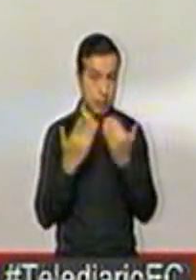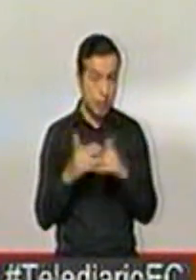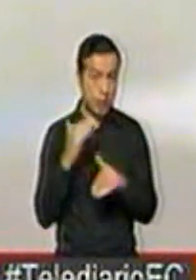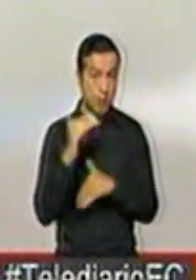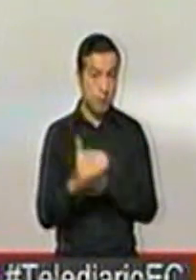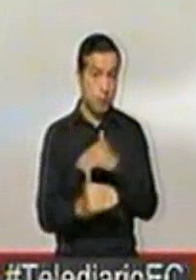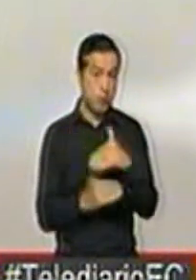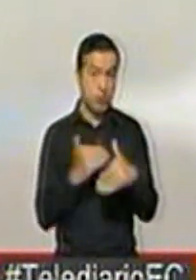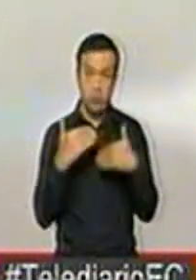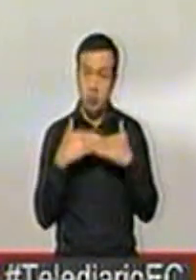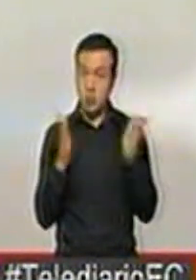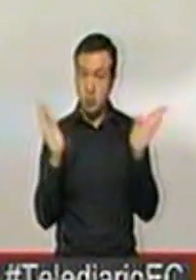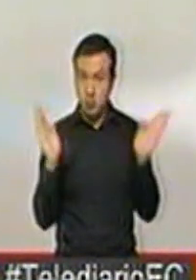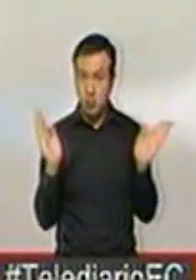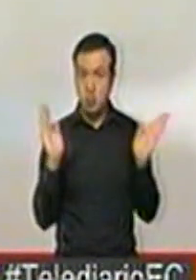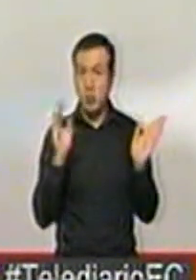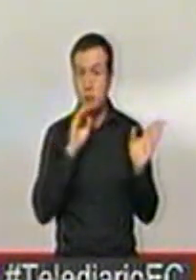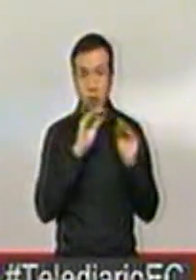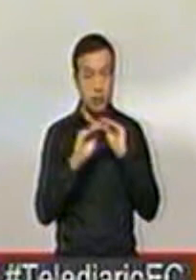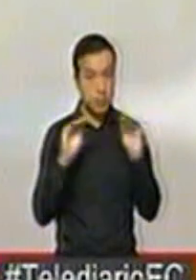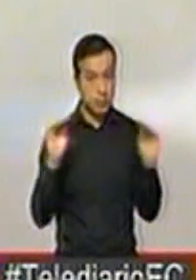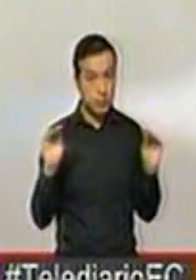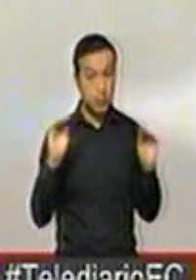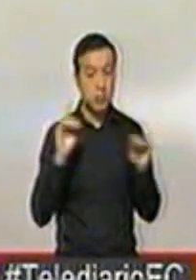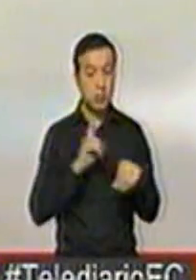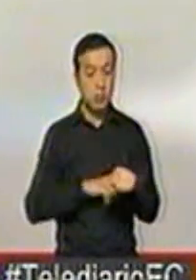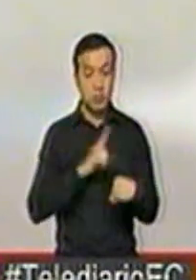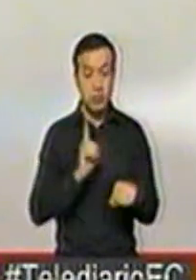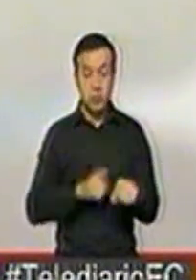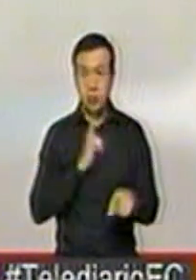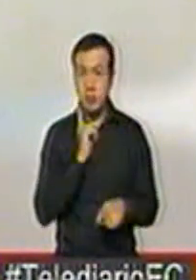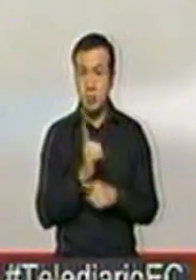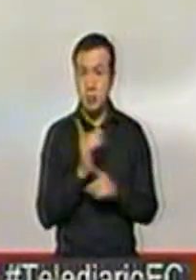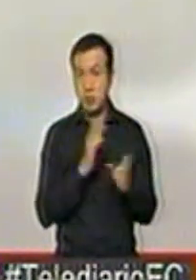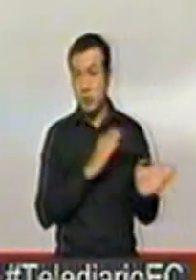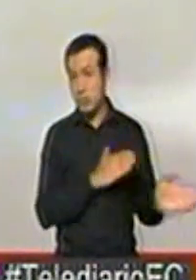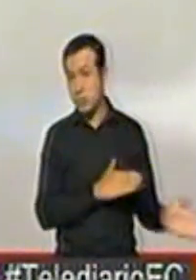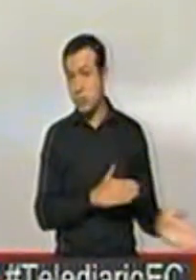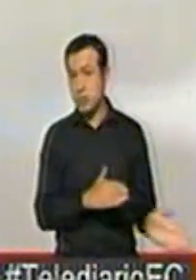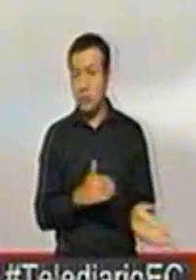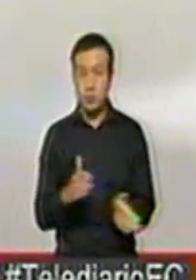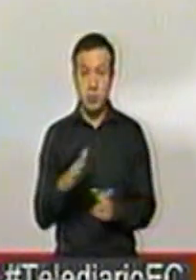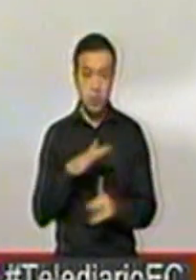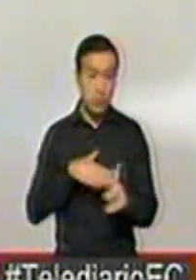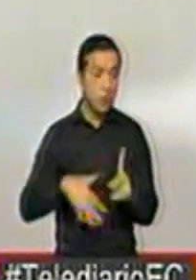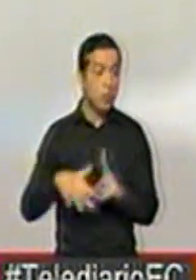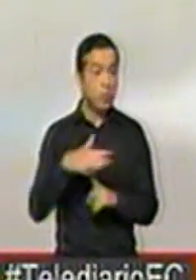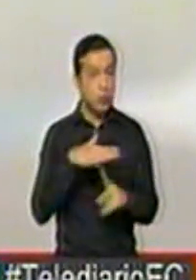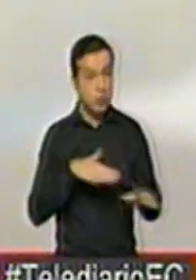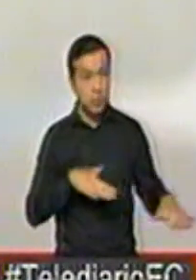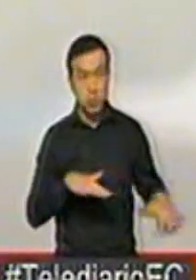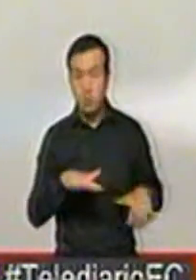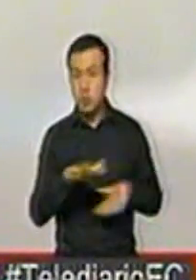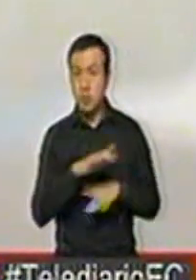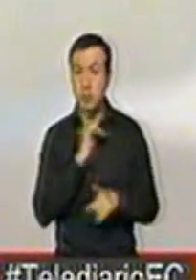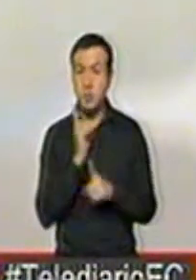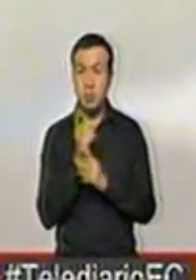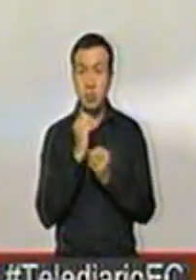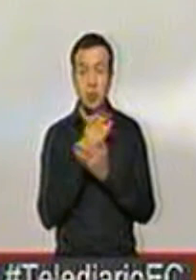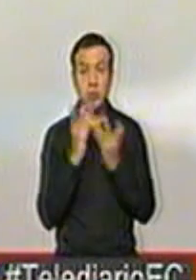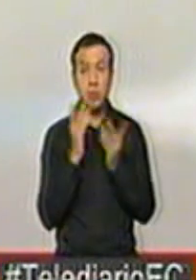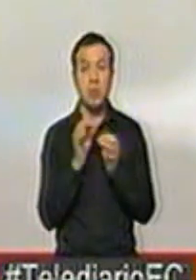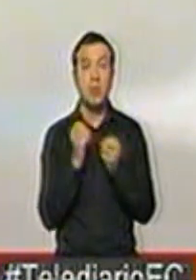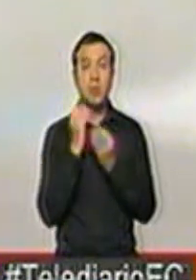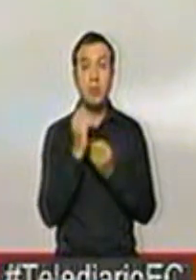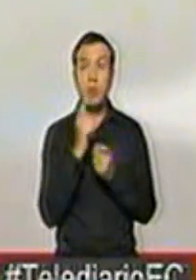proceso fue abierto fueron notificados oportunamente de cada una de las situaciones que iban generando se tuvieron la información